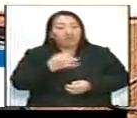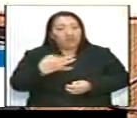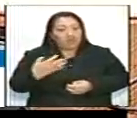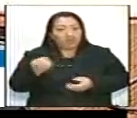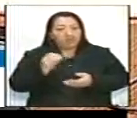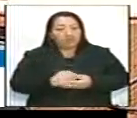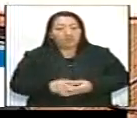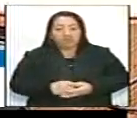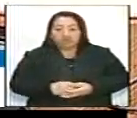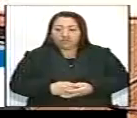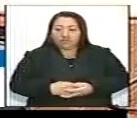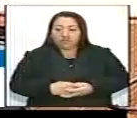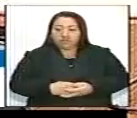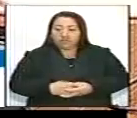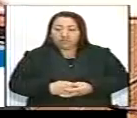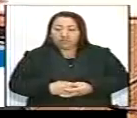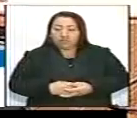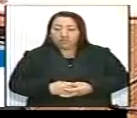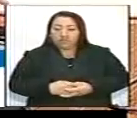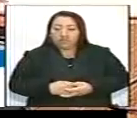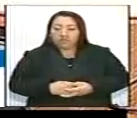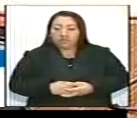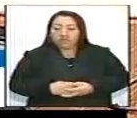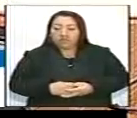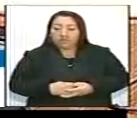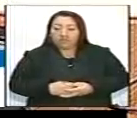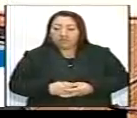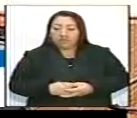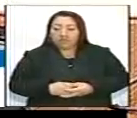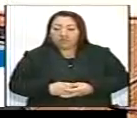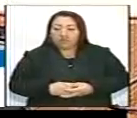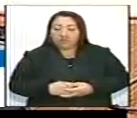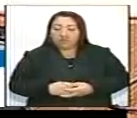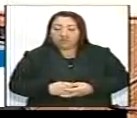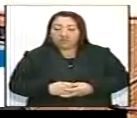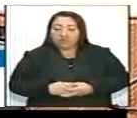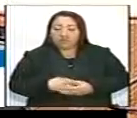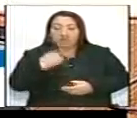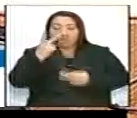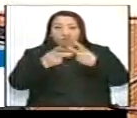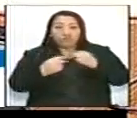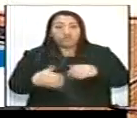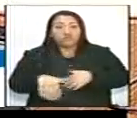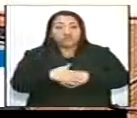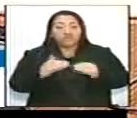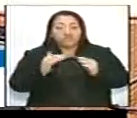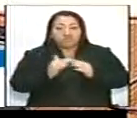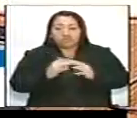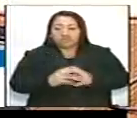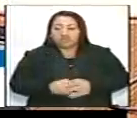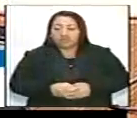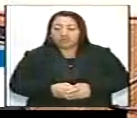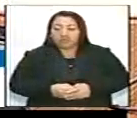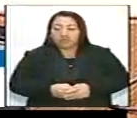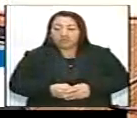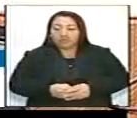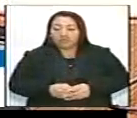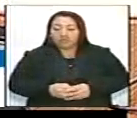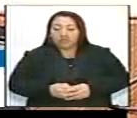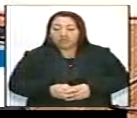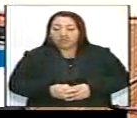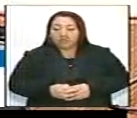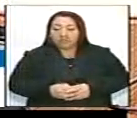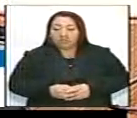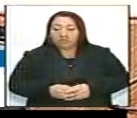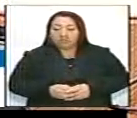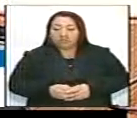más, insisto en eso, hay una estrategia en relación a la anemia. Acá es visita domiciliaria por agente comunitario, hay visita domiciliaria por trabajador de